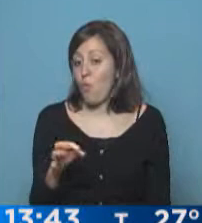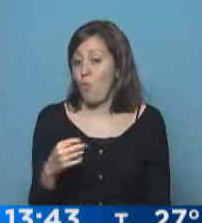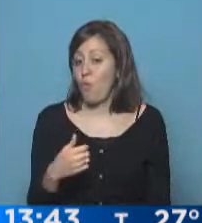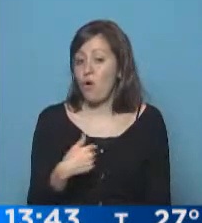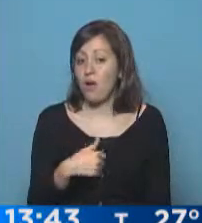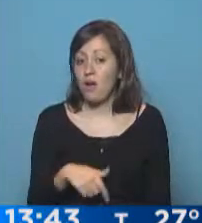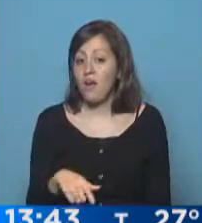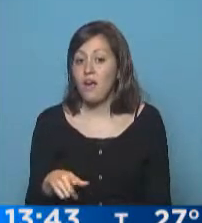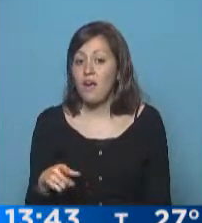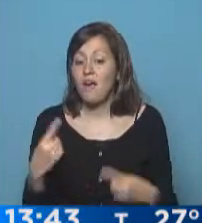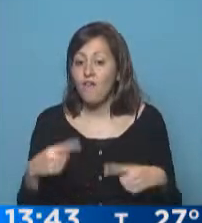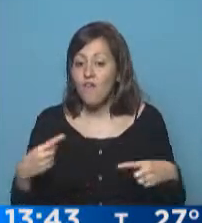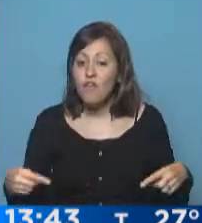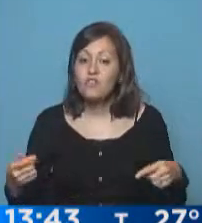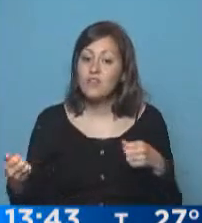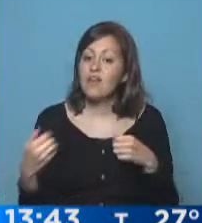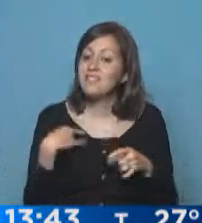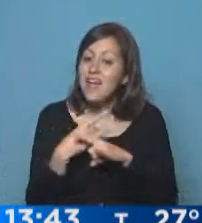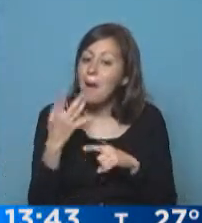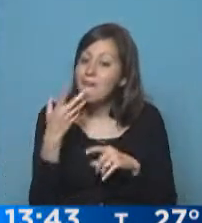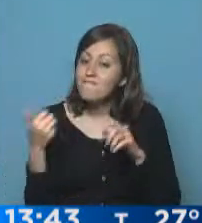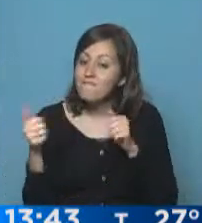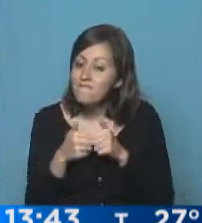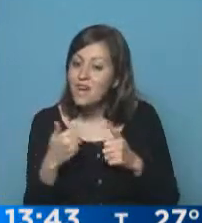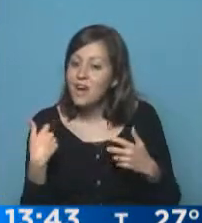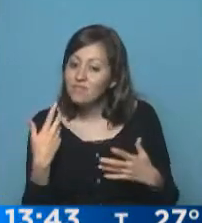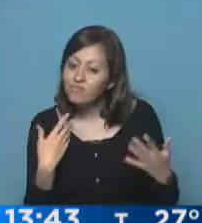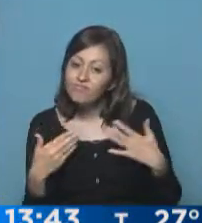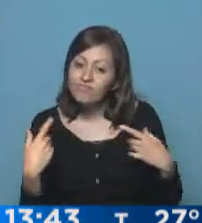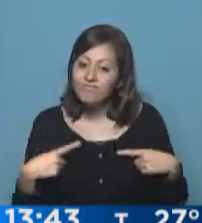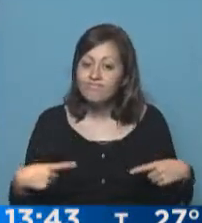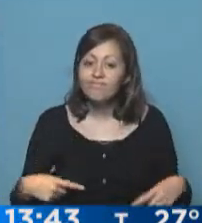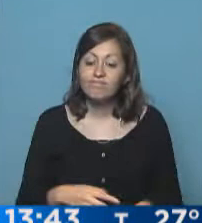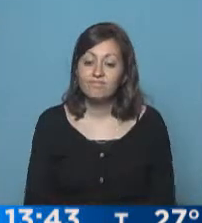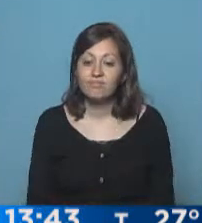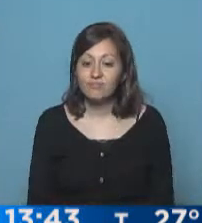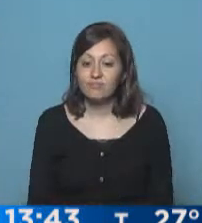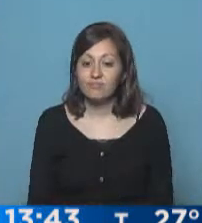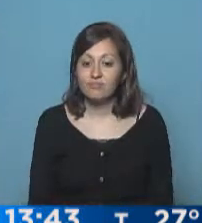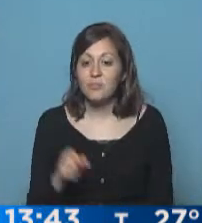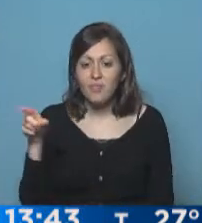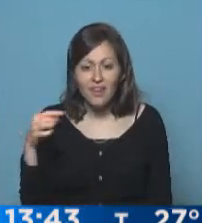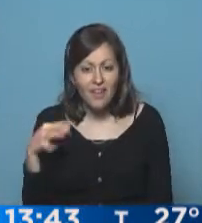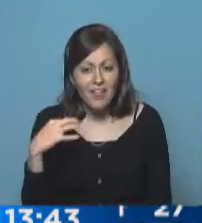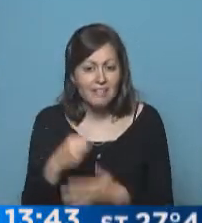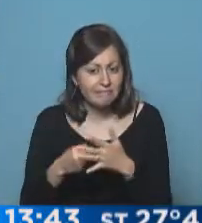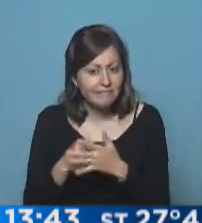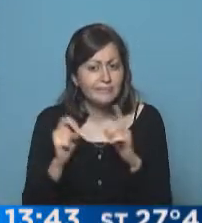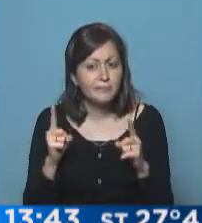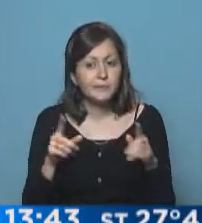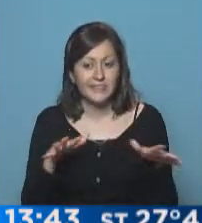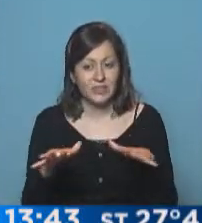con los materiales que trataba. Y ella, bueno, tuvo como que lidiar con esa